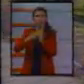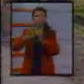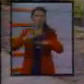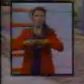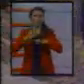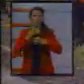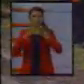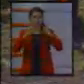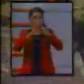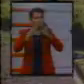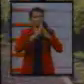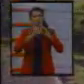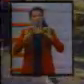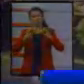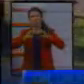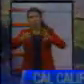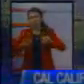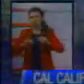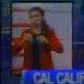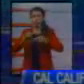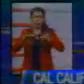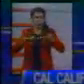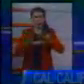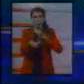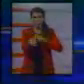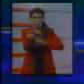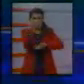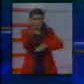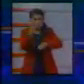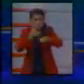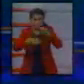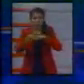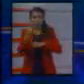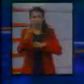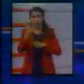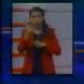de una casa, terreno o propiedad, el beneficio sobrepase los